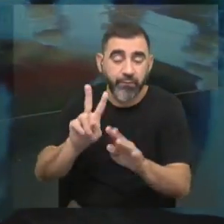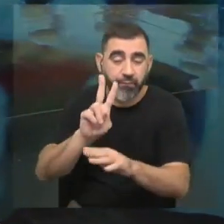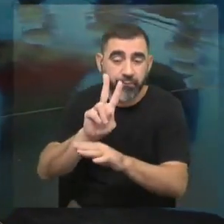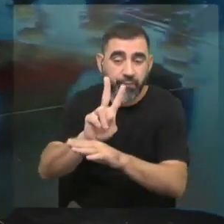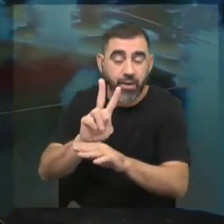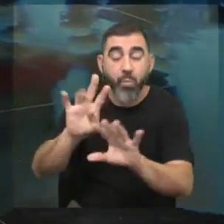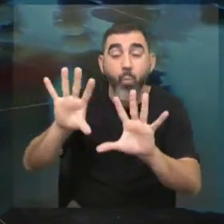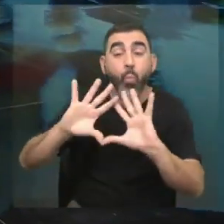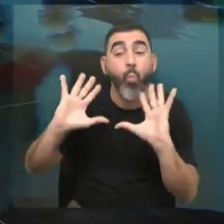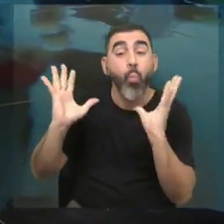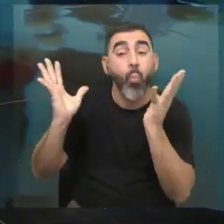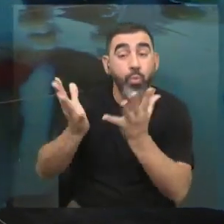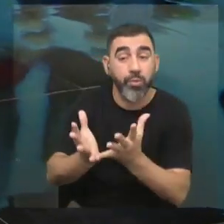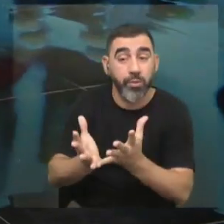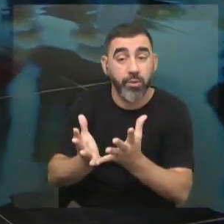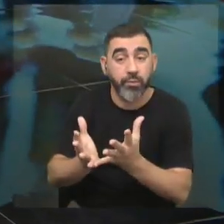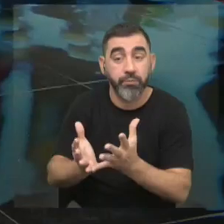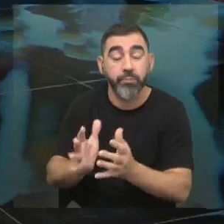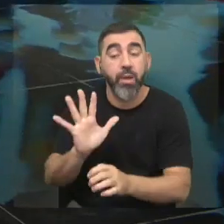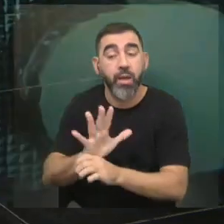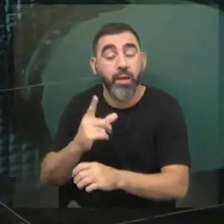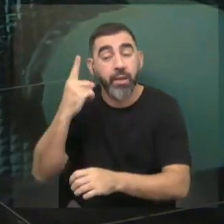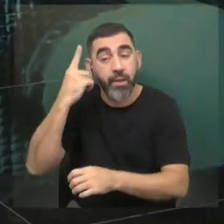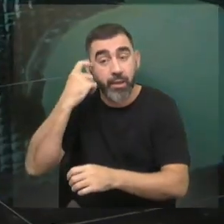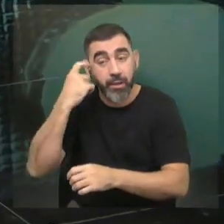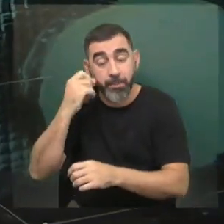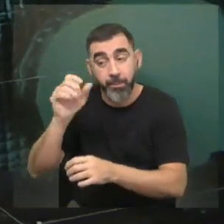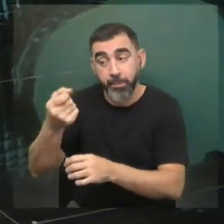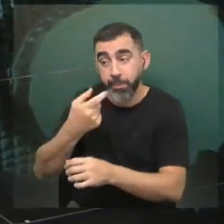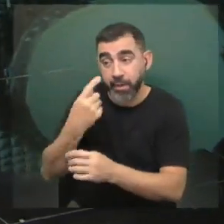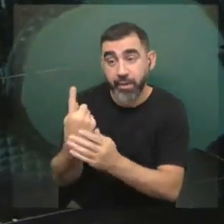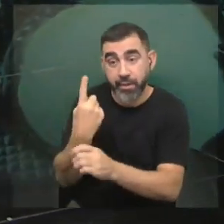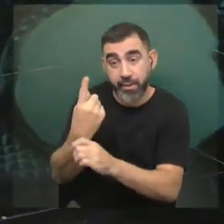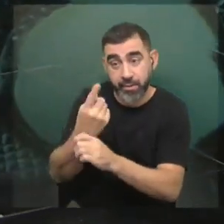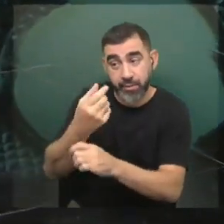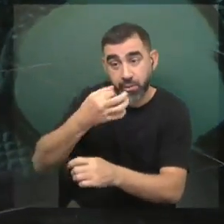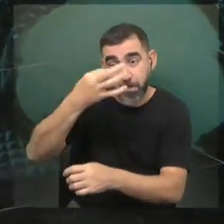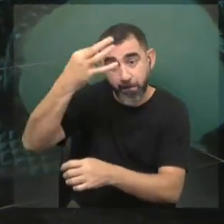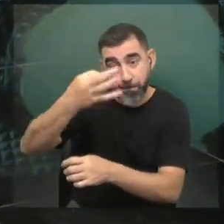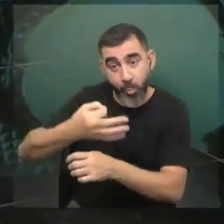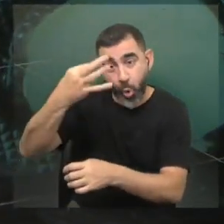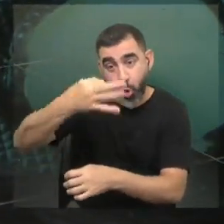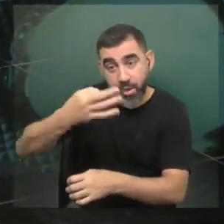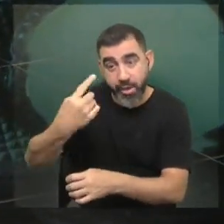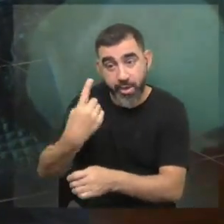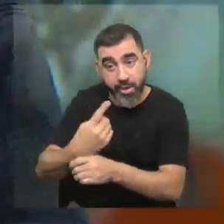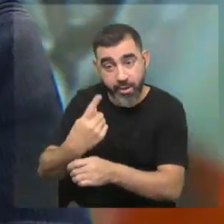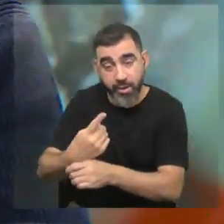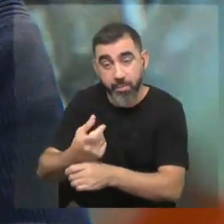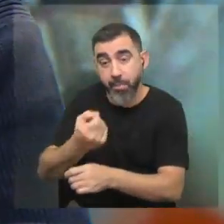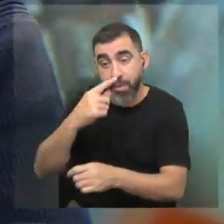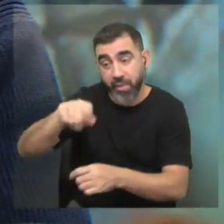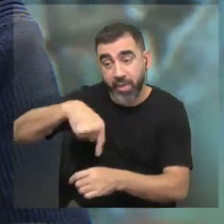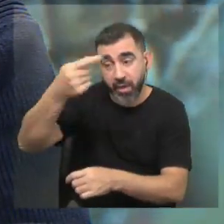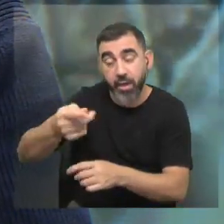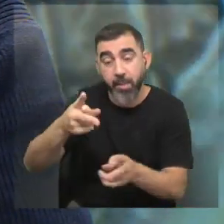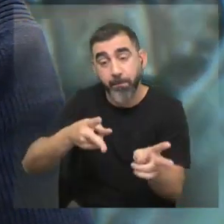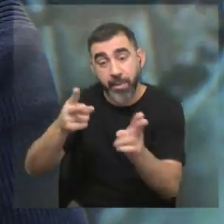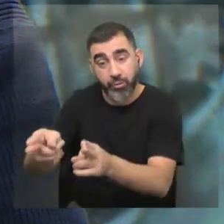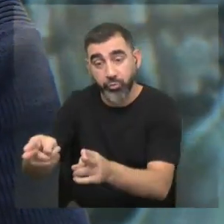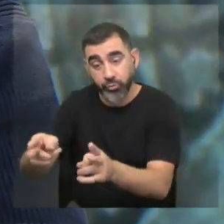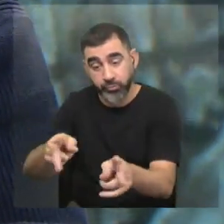test en las playas de Pocitos, también en el buceo, y bueno, los resultados fueron muy alentadores, como nos cuentan en esta segunda